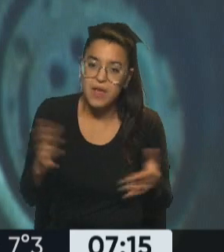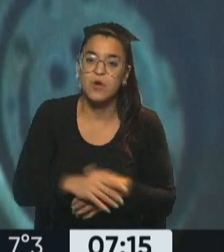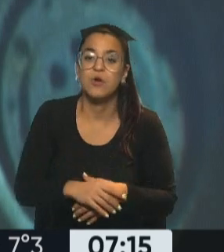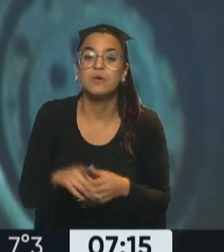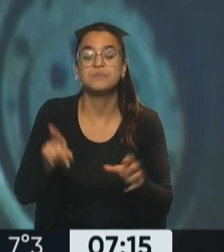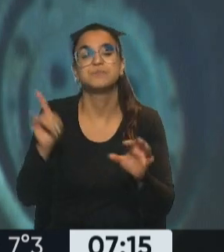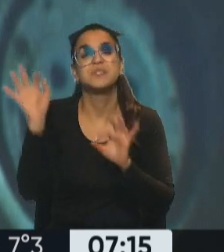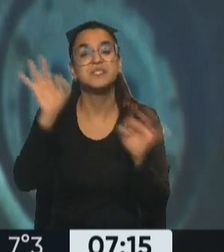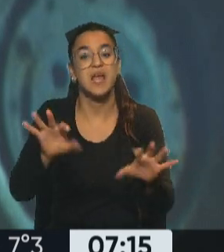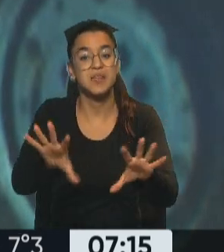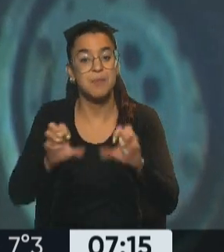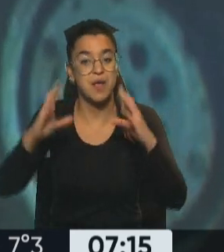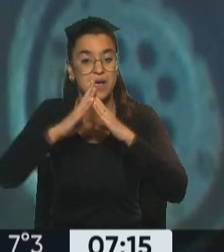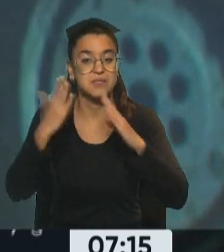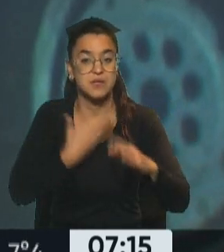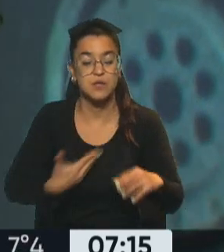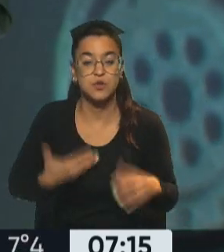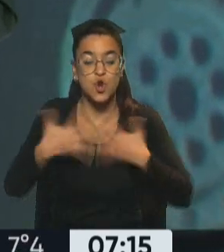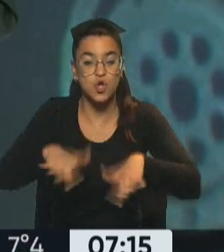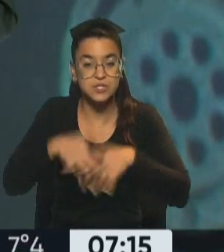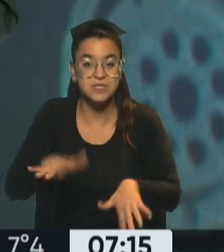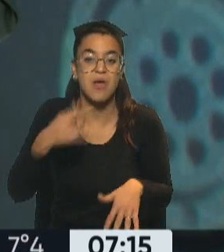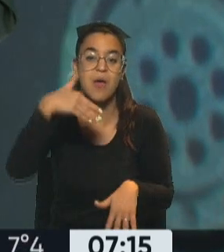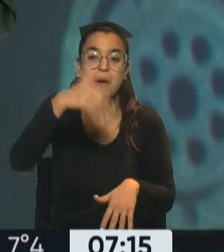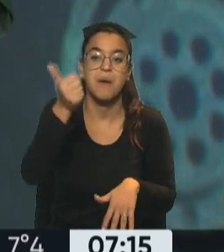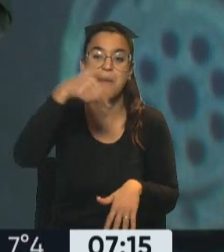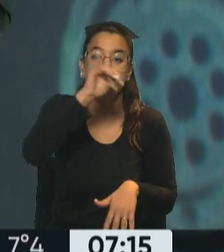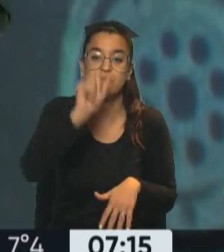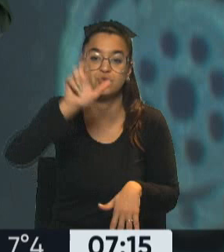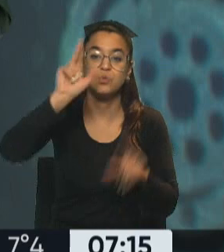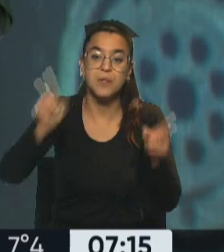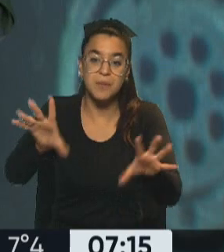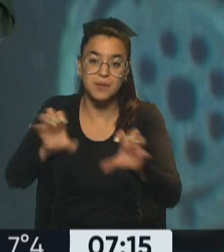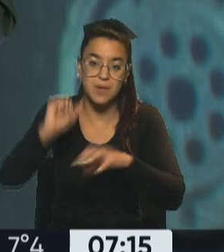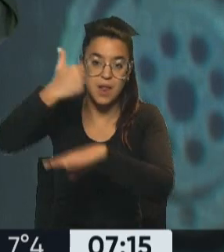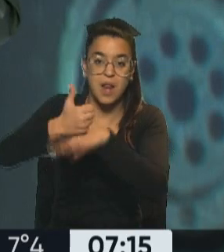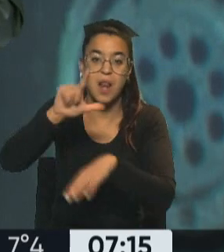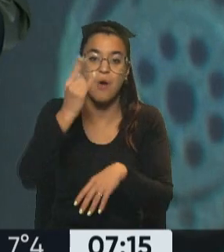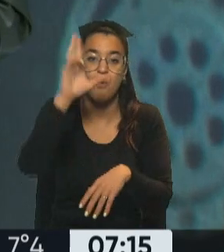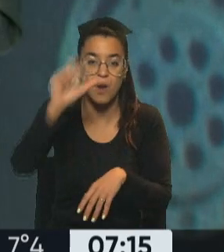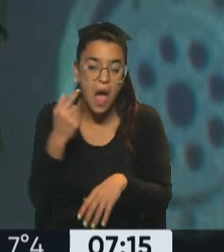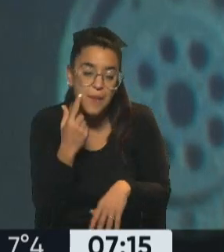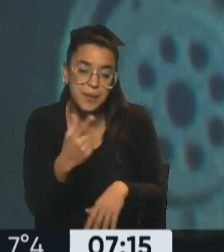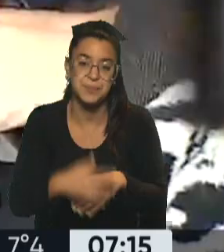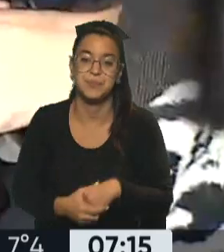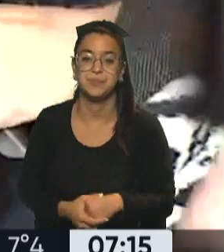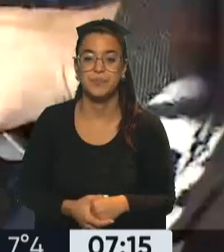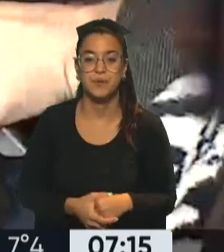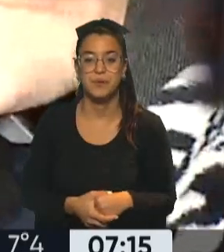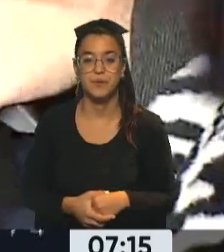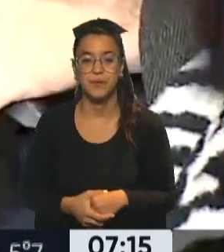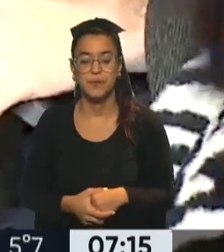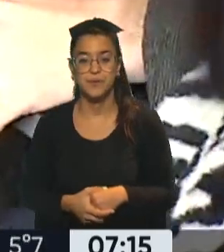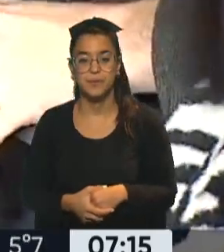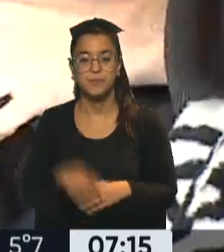Llega muy temprano habitualmente, sí, a la Casa Rosada el jefe de gabinete, Juan Mansur, y allí también llega muy temprano Laura Baiocchi. Siempre, vamos a escucharlos. ¿Qué no hay reunión